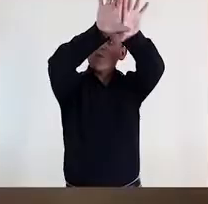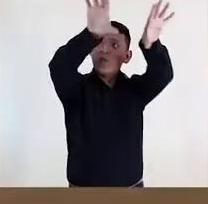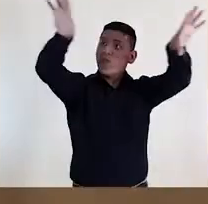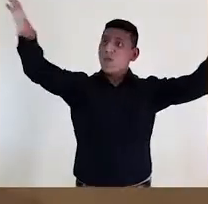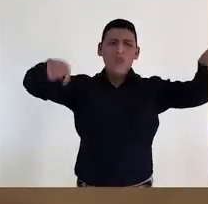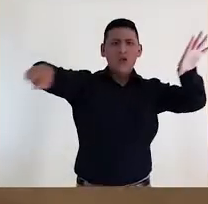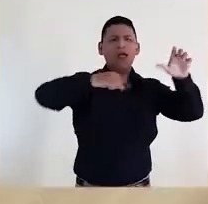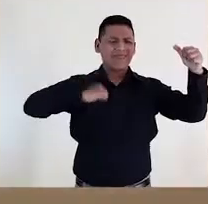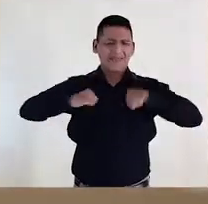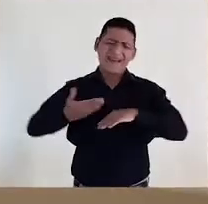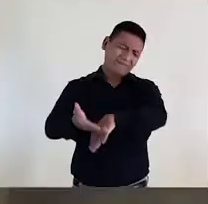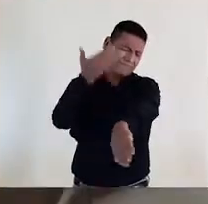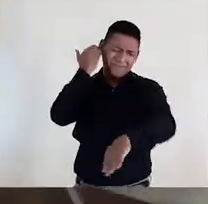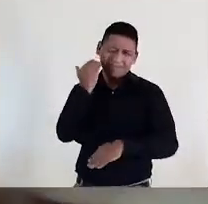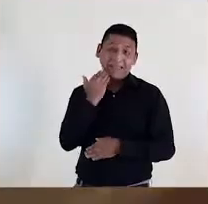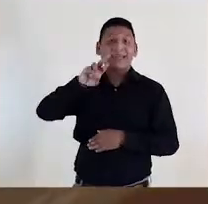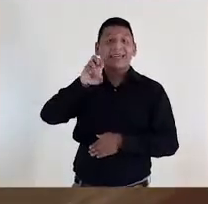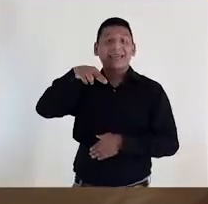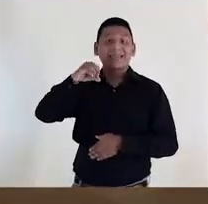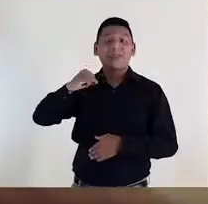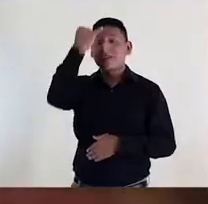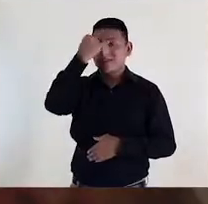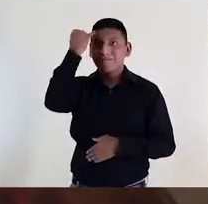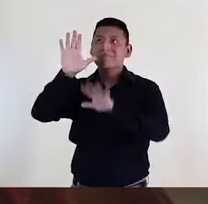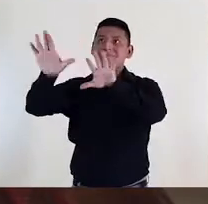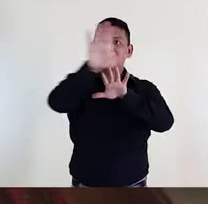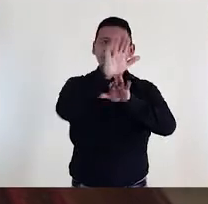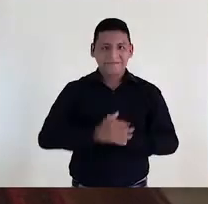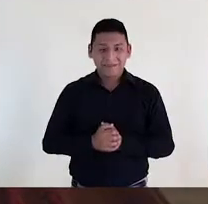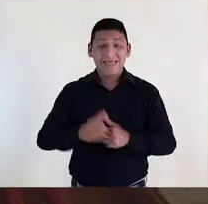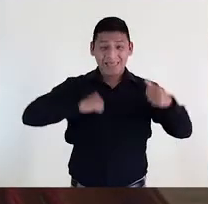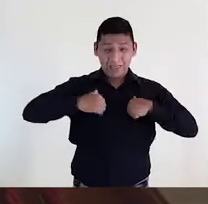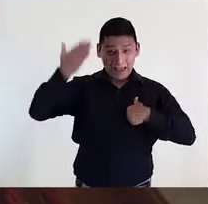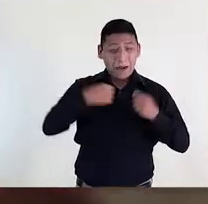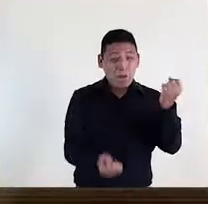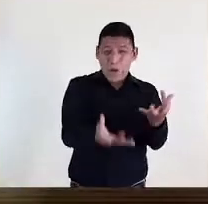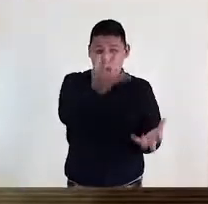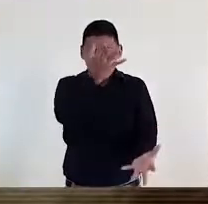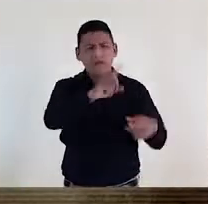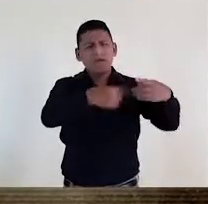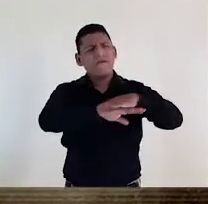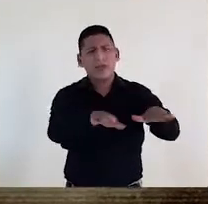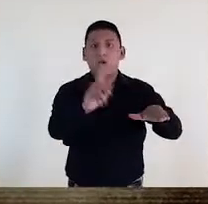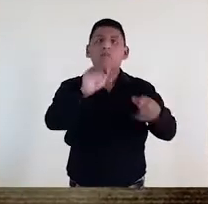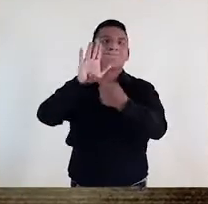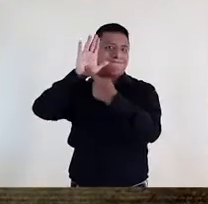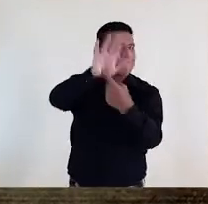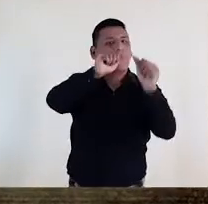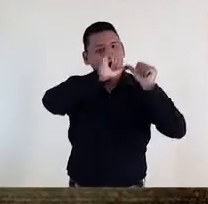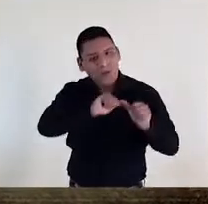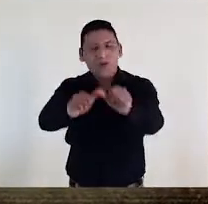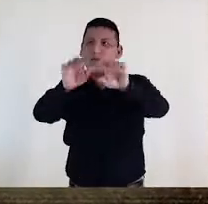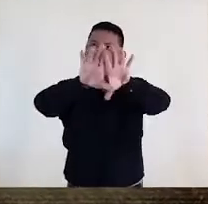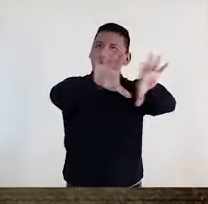el interior con su evocación a los teatros clásicos del Renacimiento italiano. Cuando el teatro se incendió, su proscenio siguió presentando